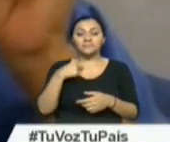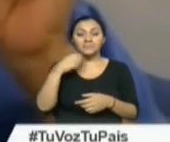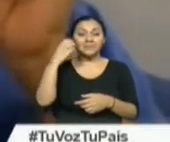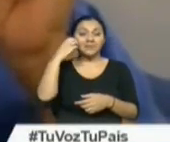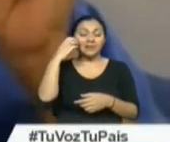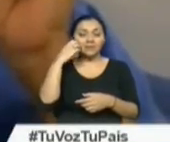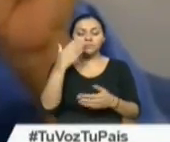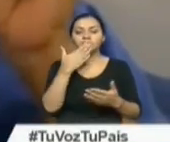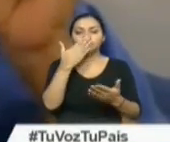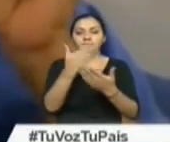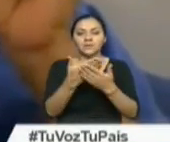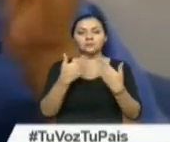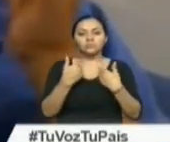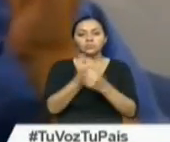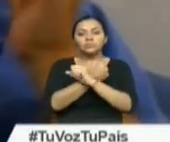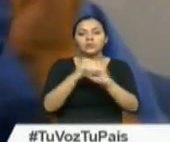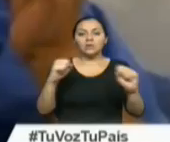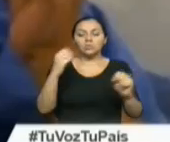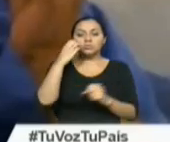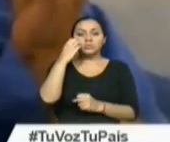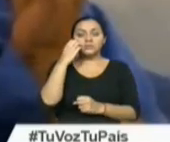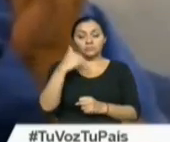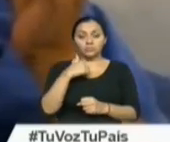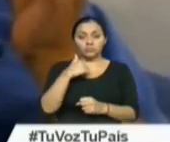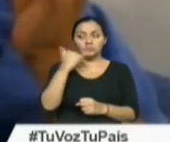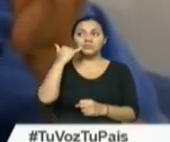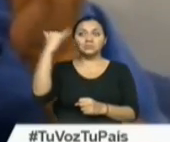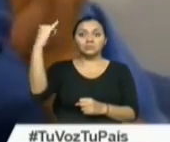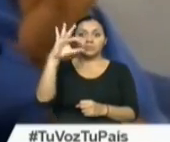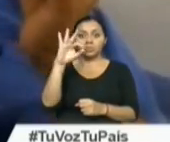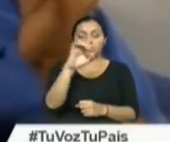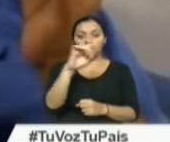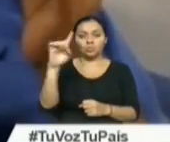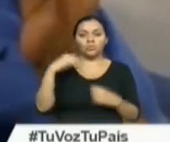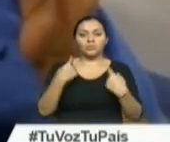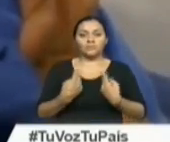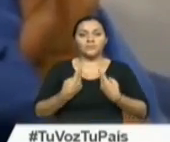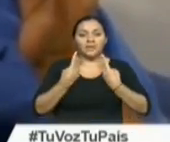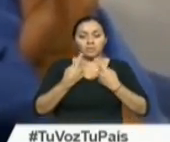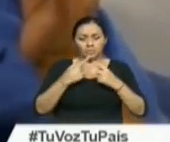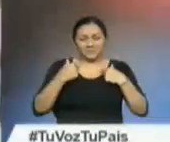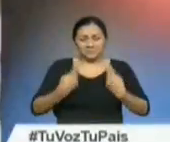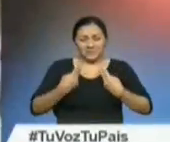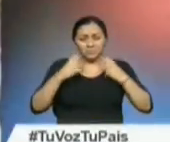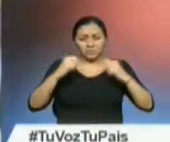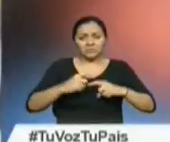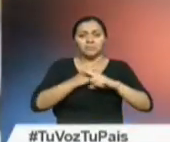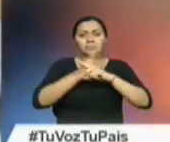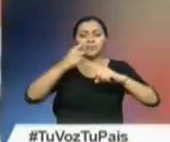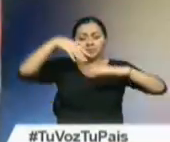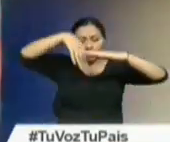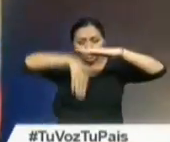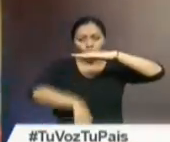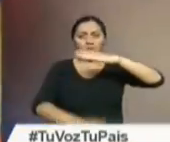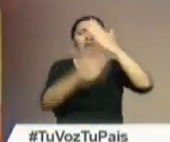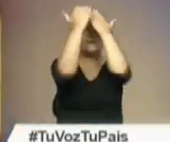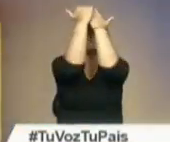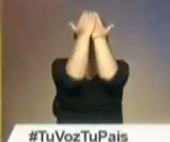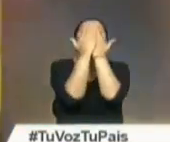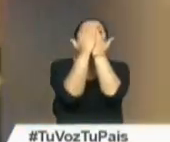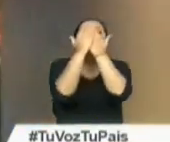me permite ayudar a salir. Le digo que estoy vivo, pero que estaba atrapado. Ya fue la